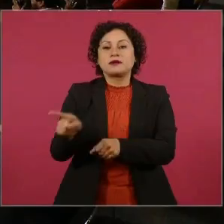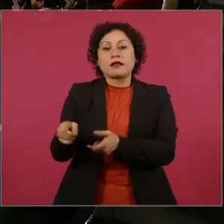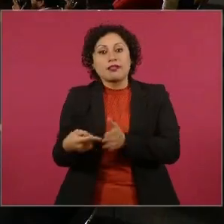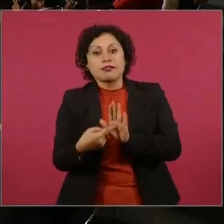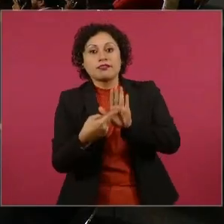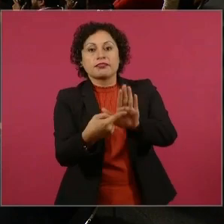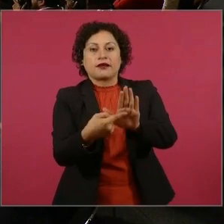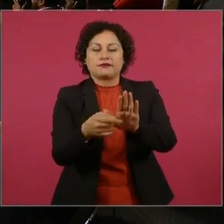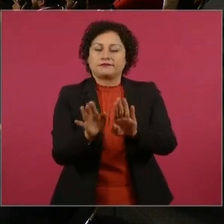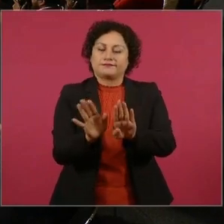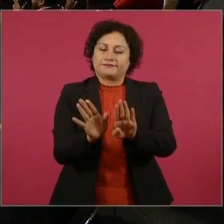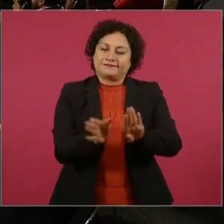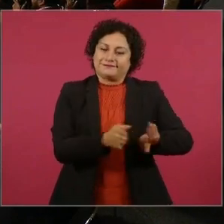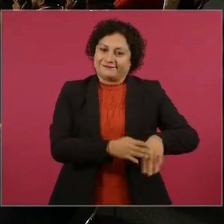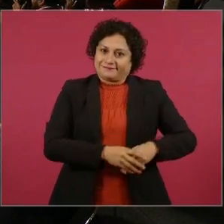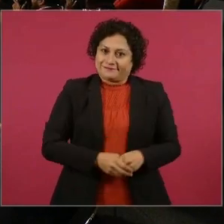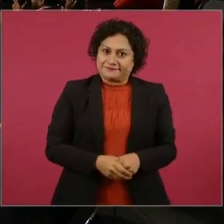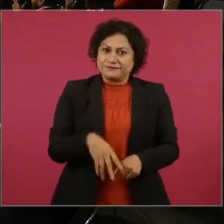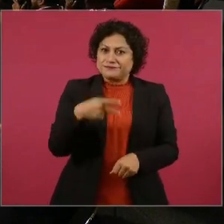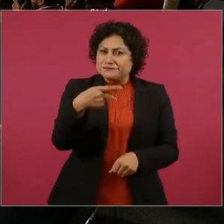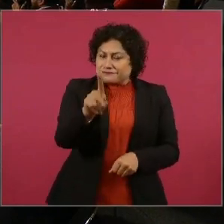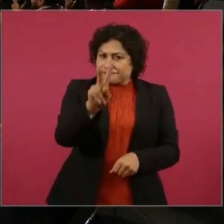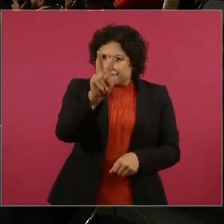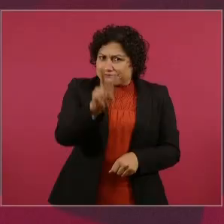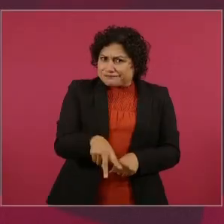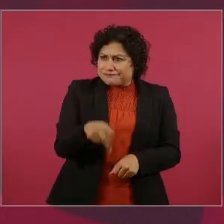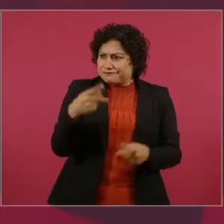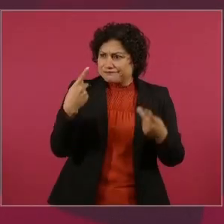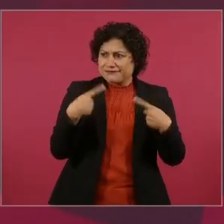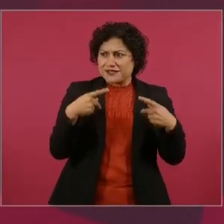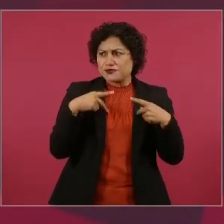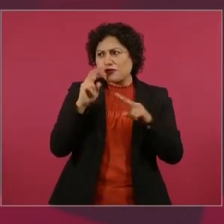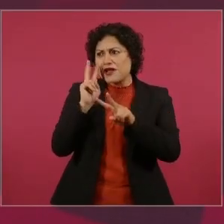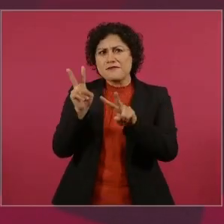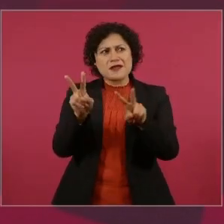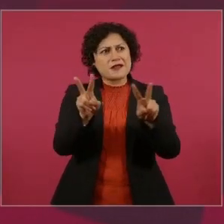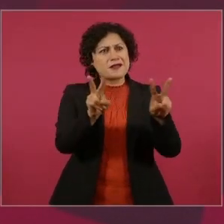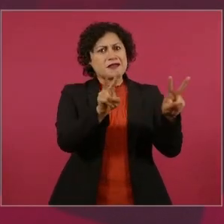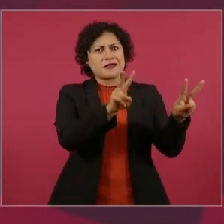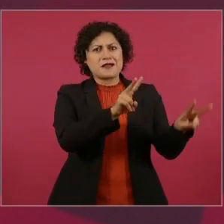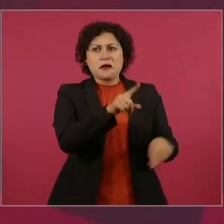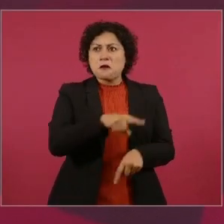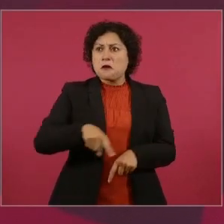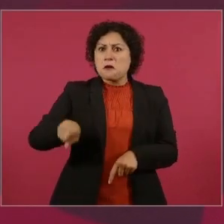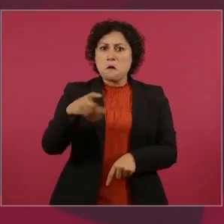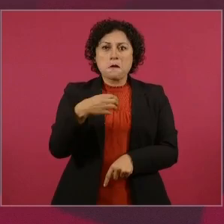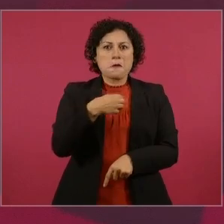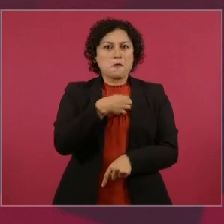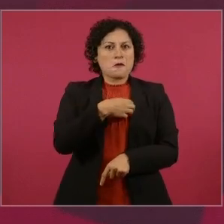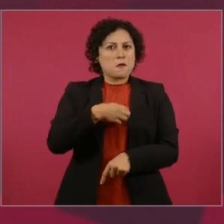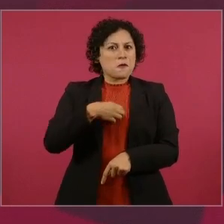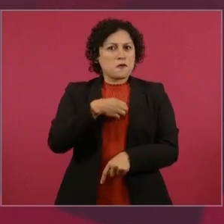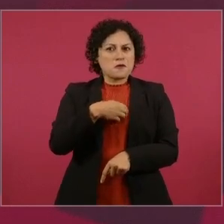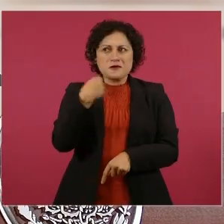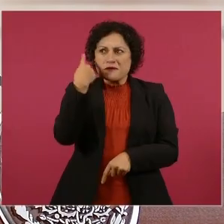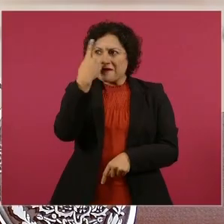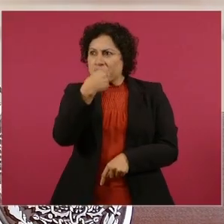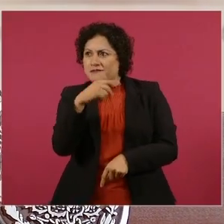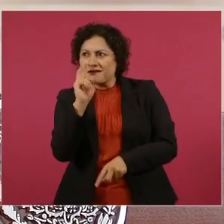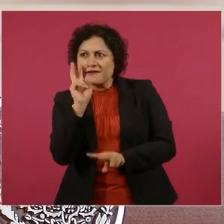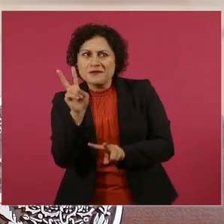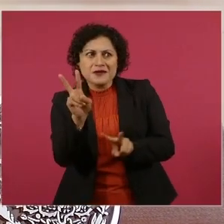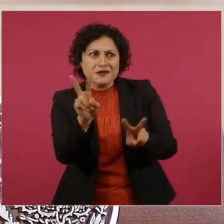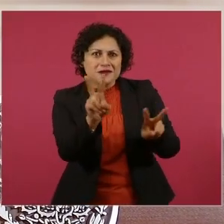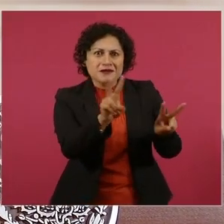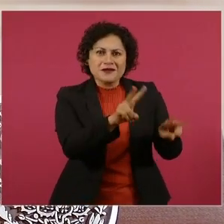pero qué bien que la gente está contenta aquí en la ciudad y lo veo también